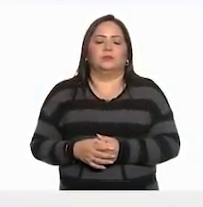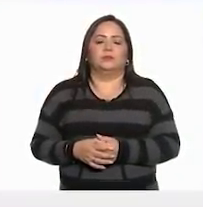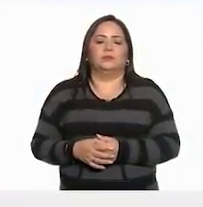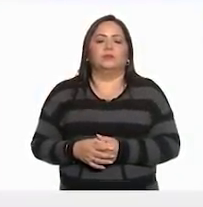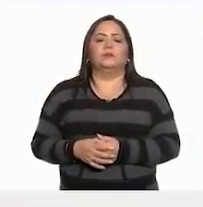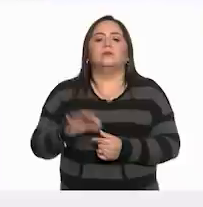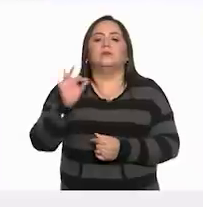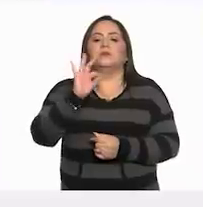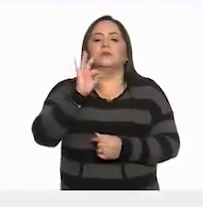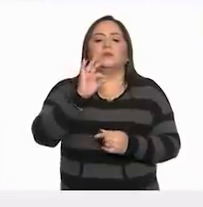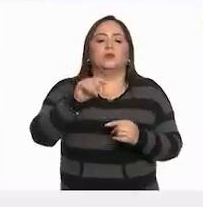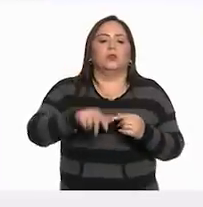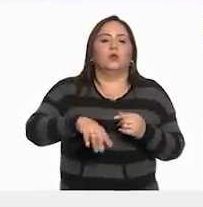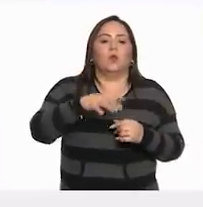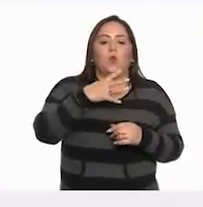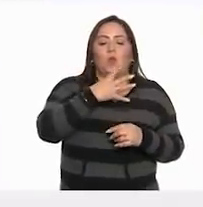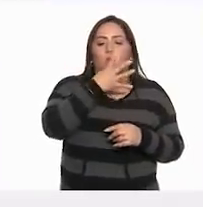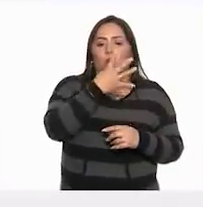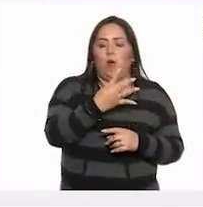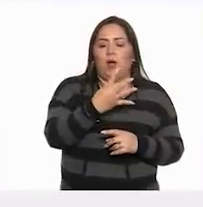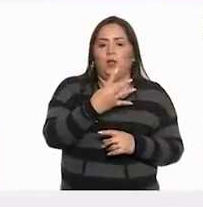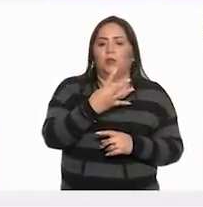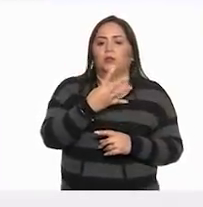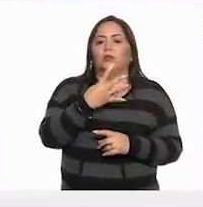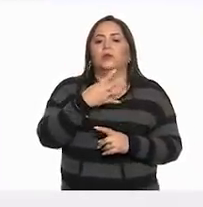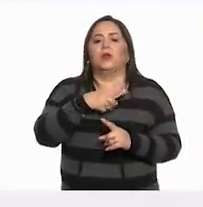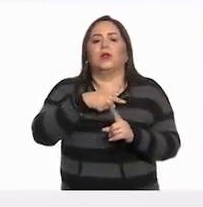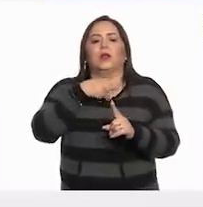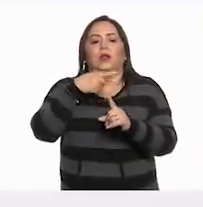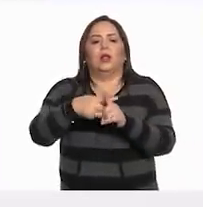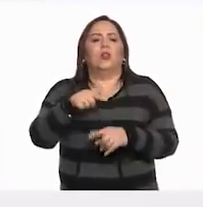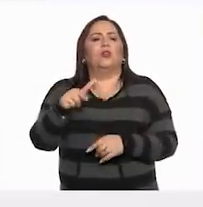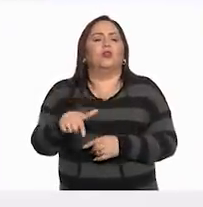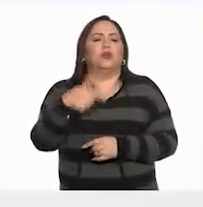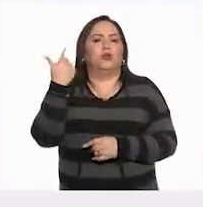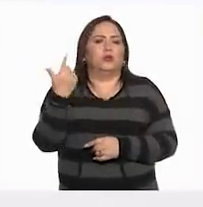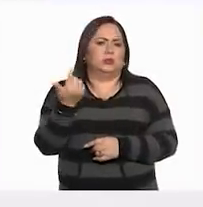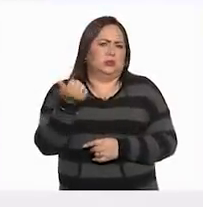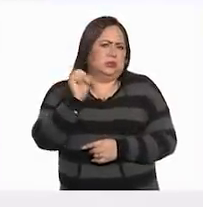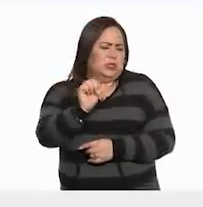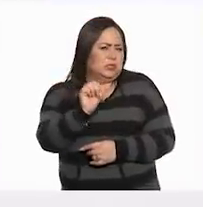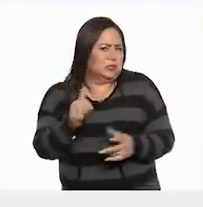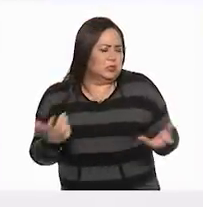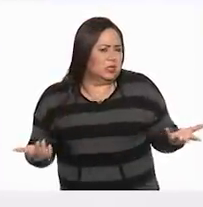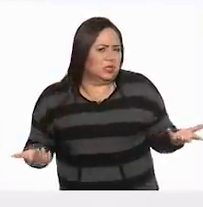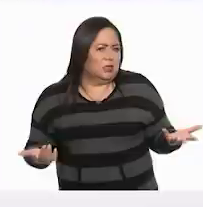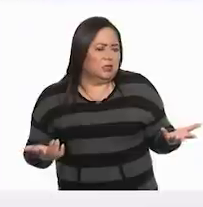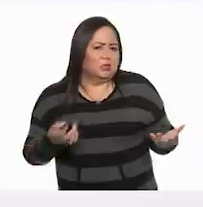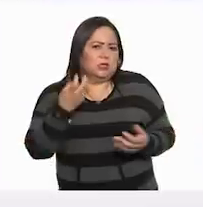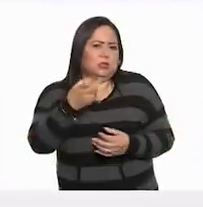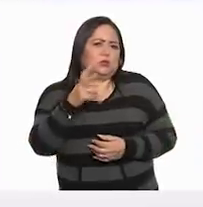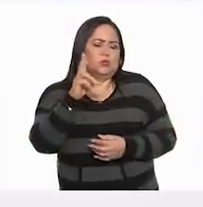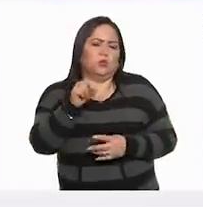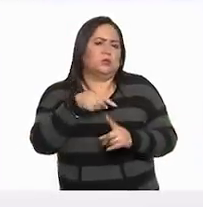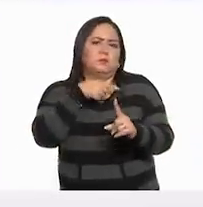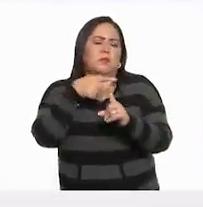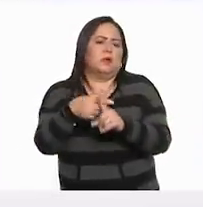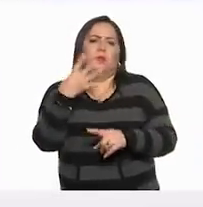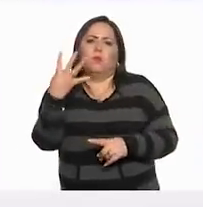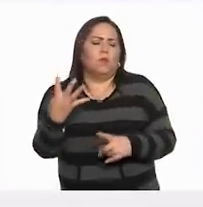Pero si le sumamos 4 al 12, obtendríamos 16. Entonces no es sumar